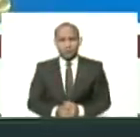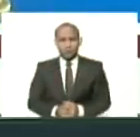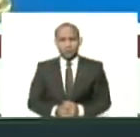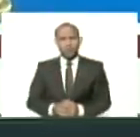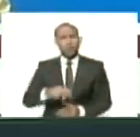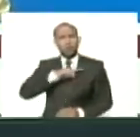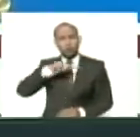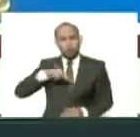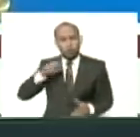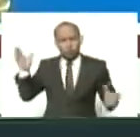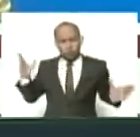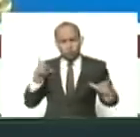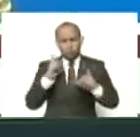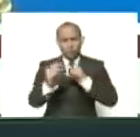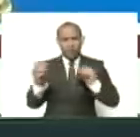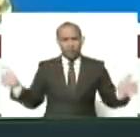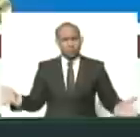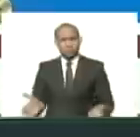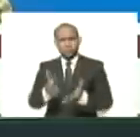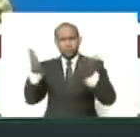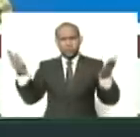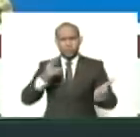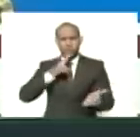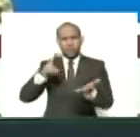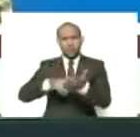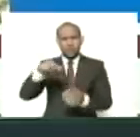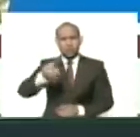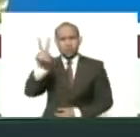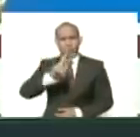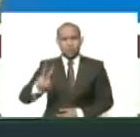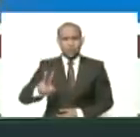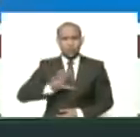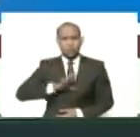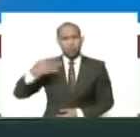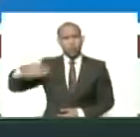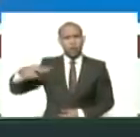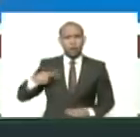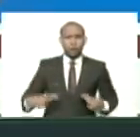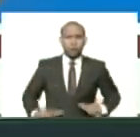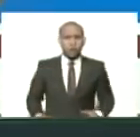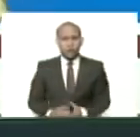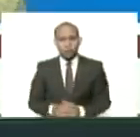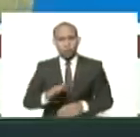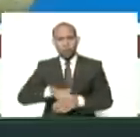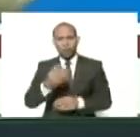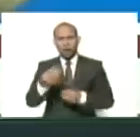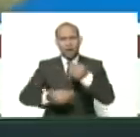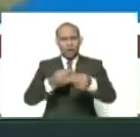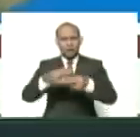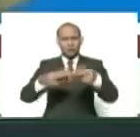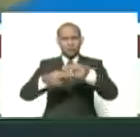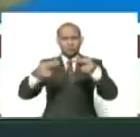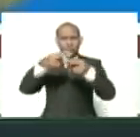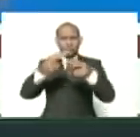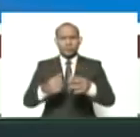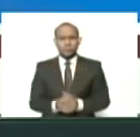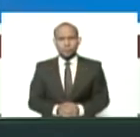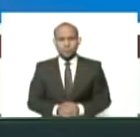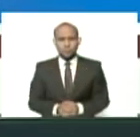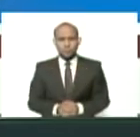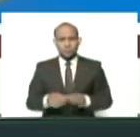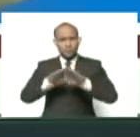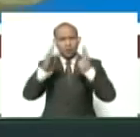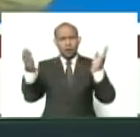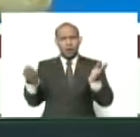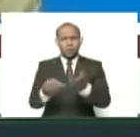a decir la verdad de Venezuela y la vigencia plena de los derechos humanos, porque han construido un relato. En el